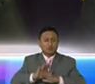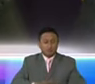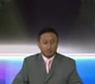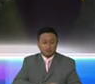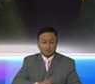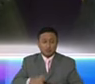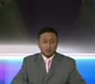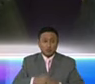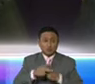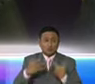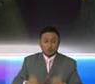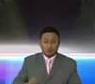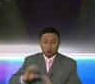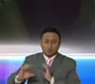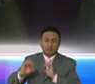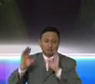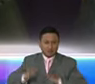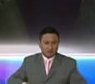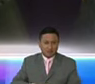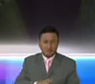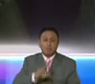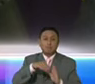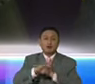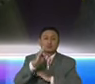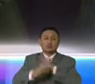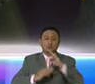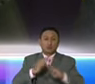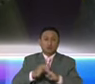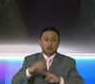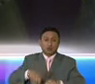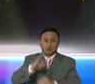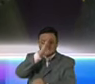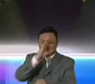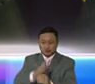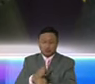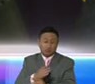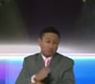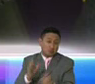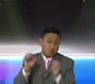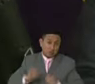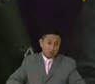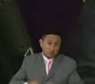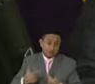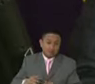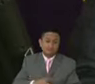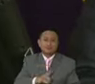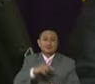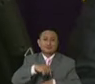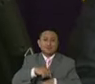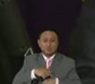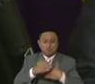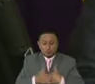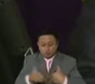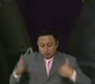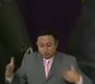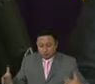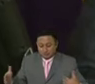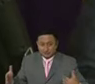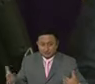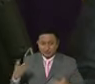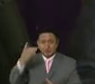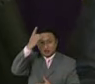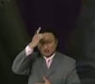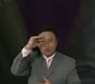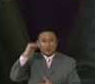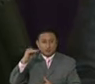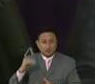iniciado las conversaciones con el Banco Mundial con el fin de ver la posibilidad también de aliviar el peso de esa deuda. Y